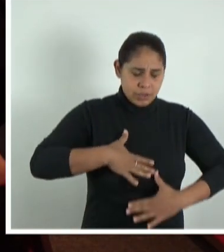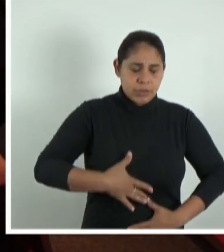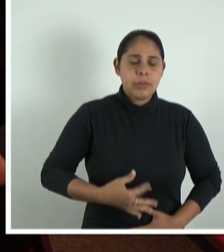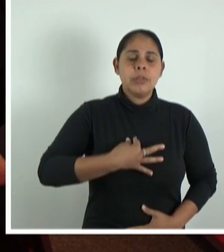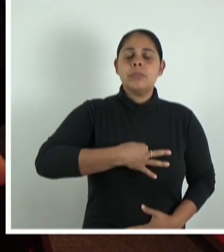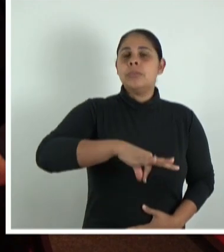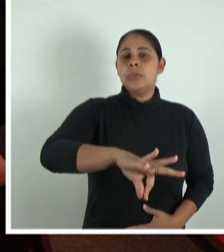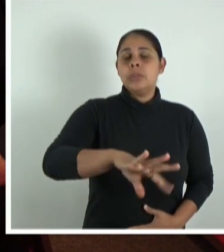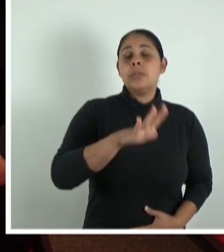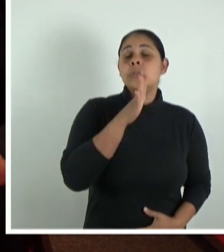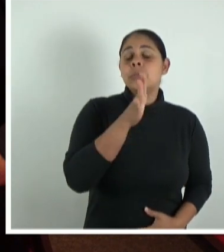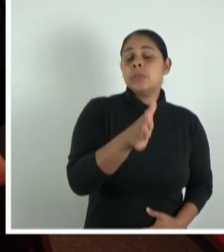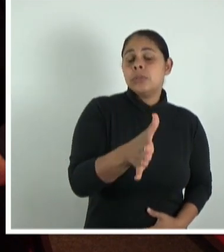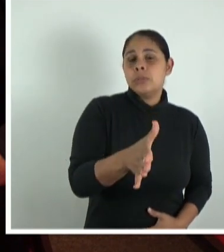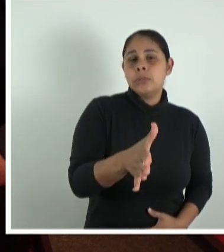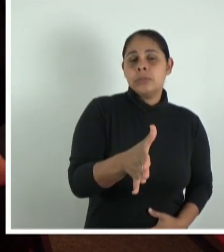¿Por qué?